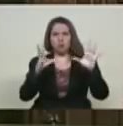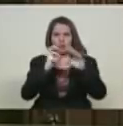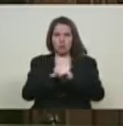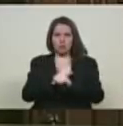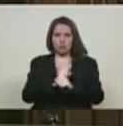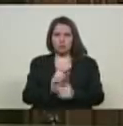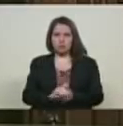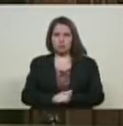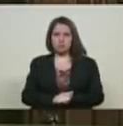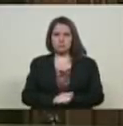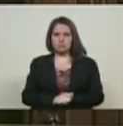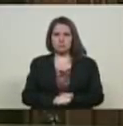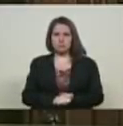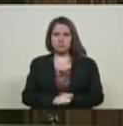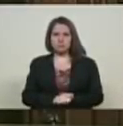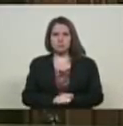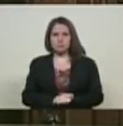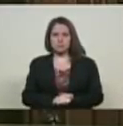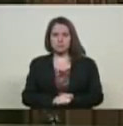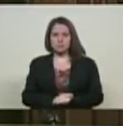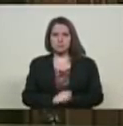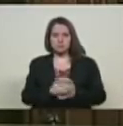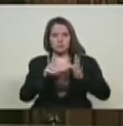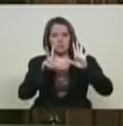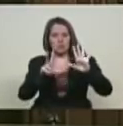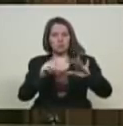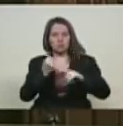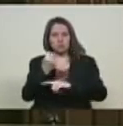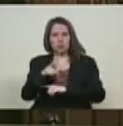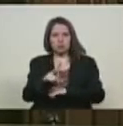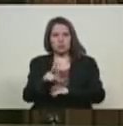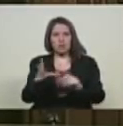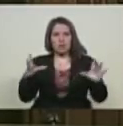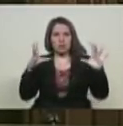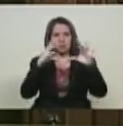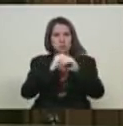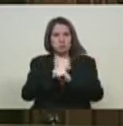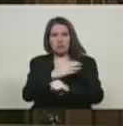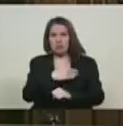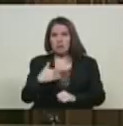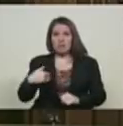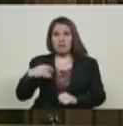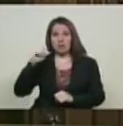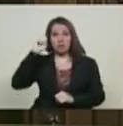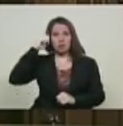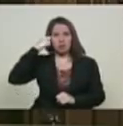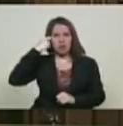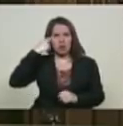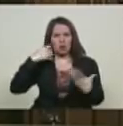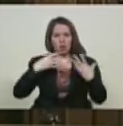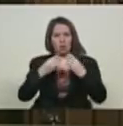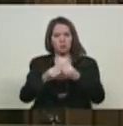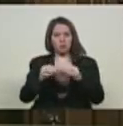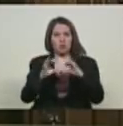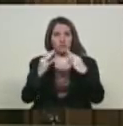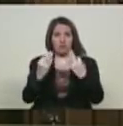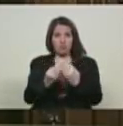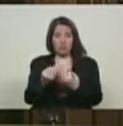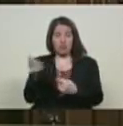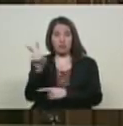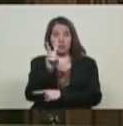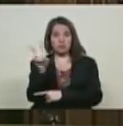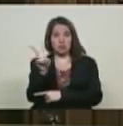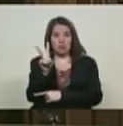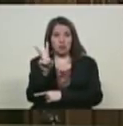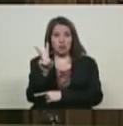10 de la noche, 8 y 12 de la noche, quisiera recordar con la familia venezolana, a través de la televisión,